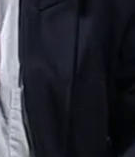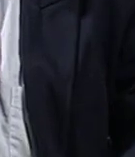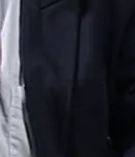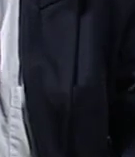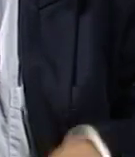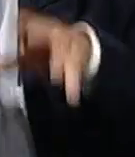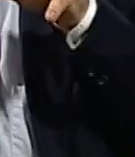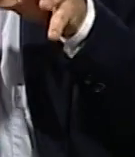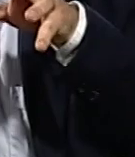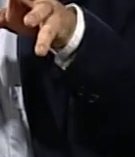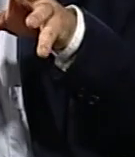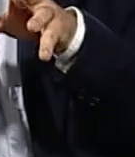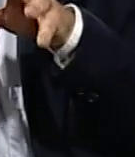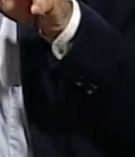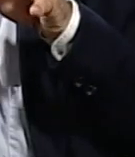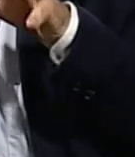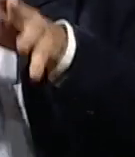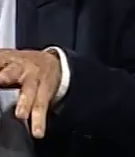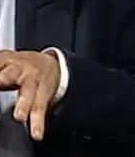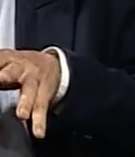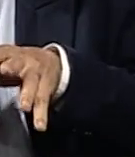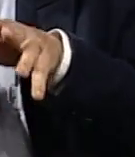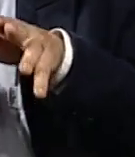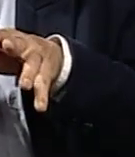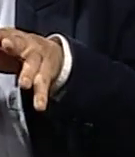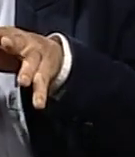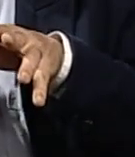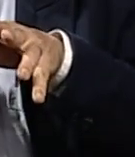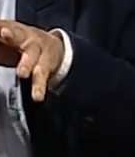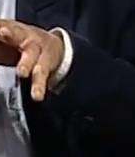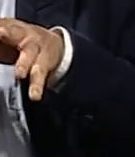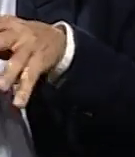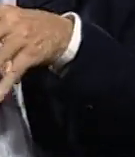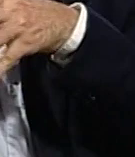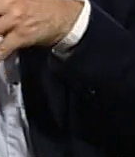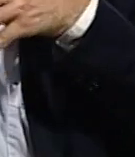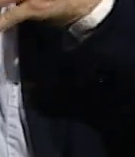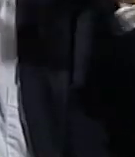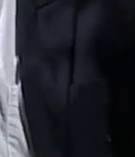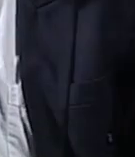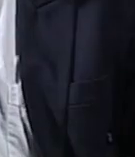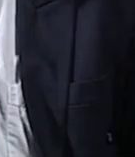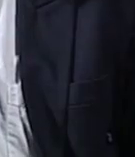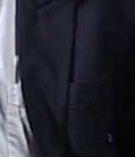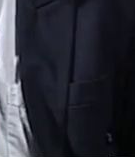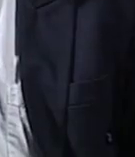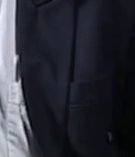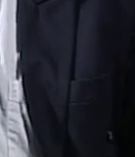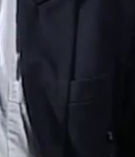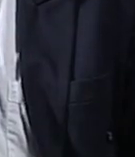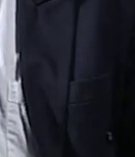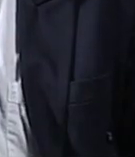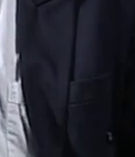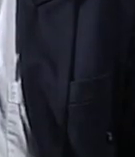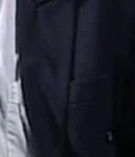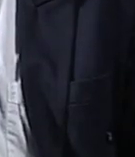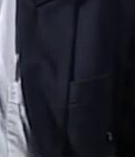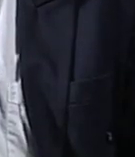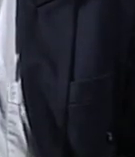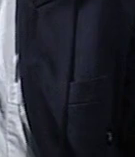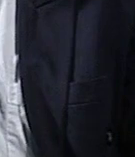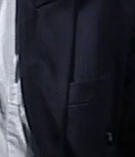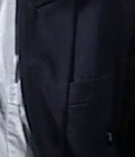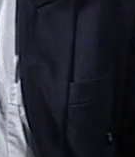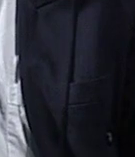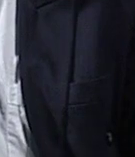televisión. Fue diputada, fue viceministro y fue docente.